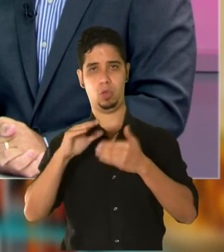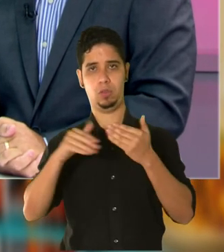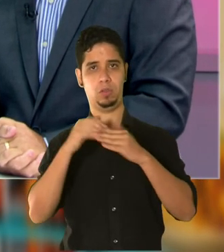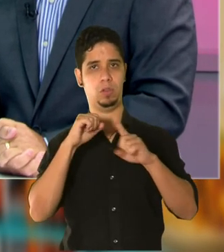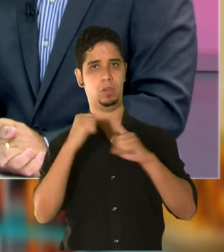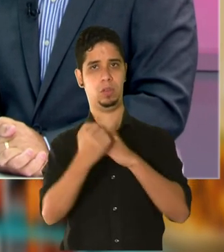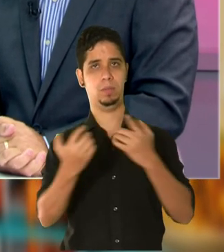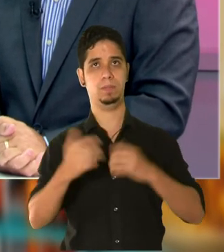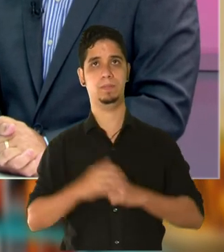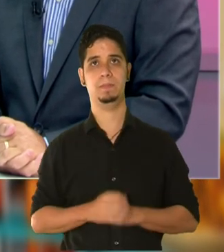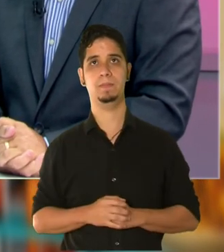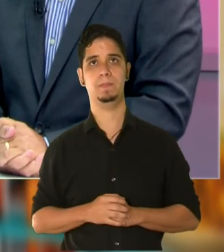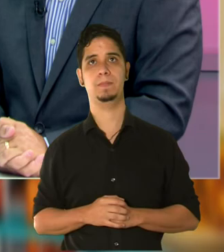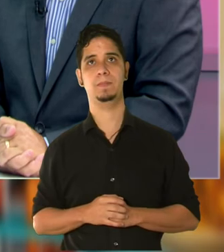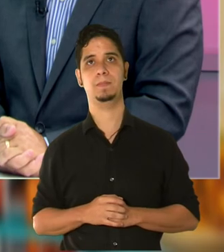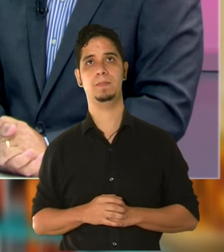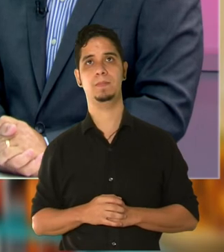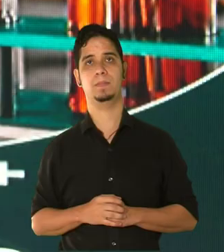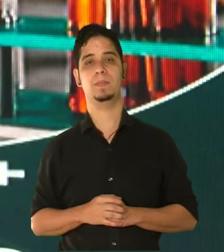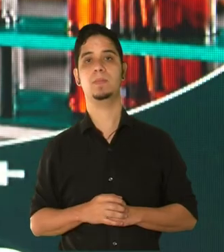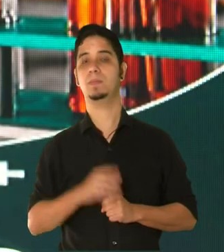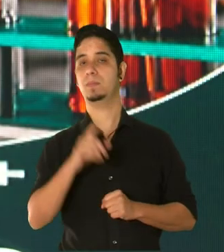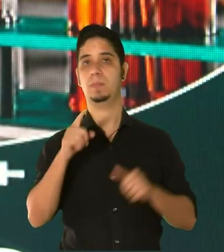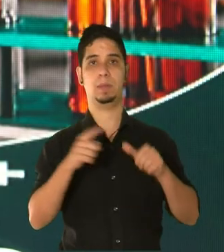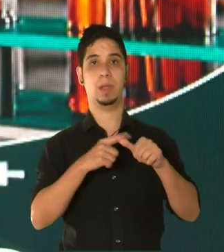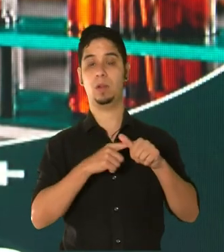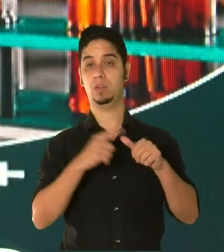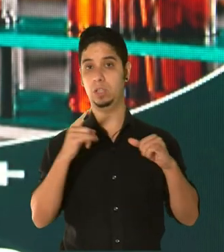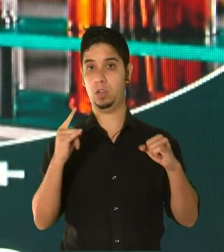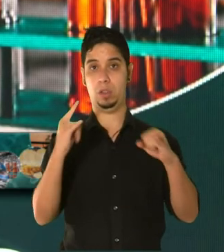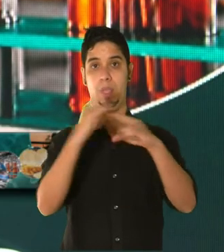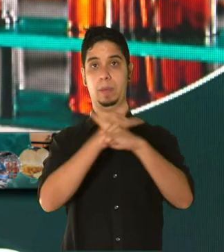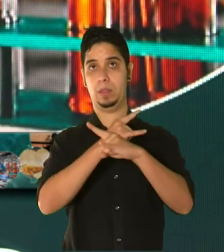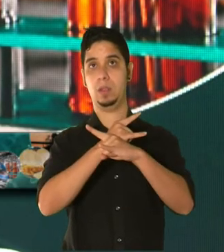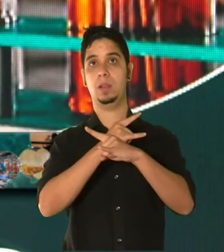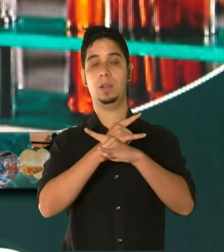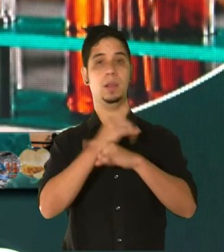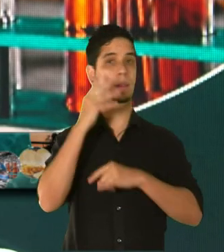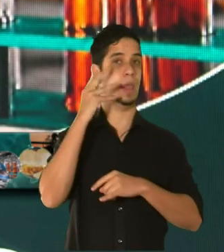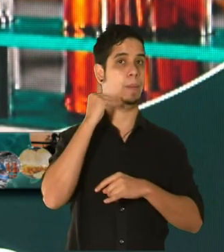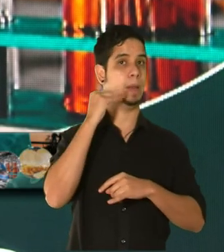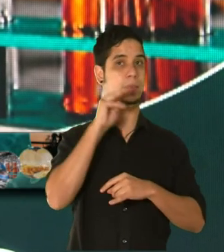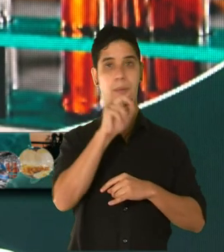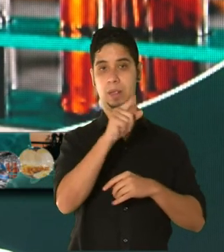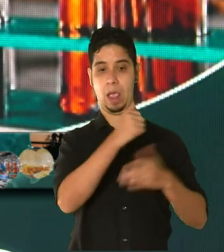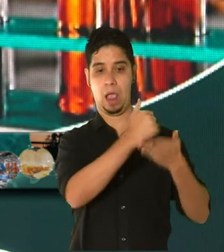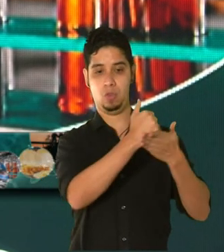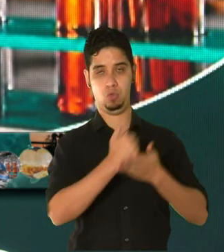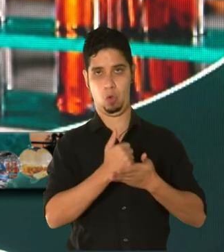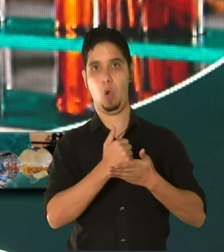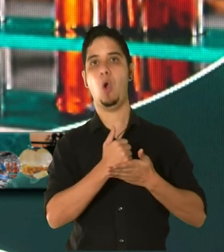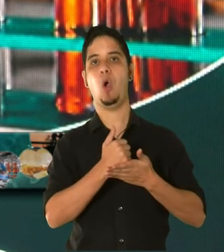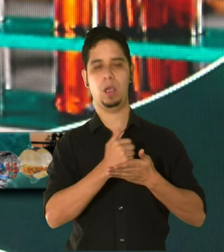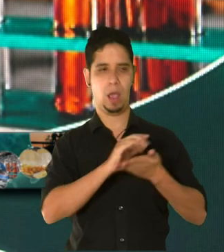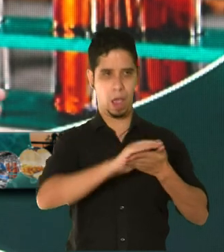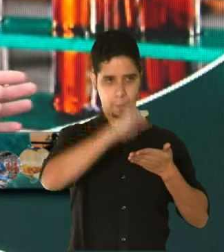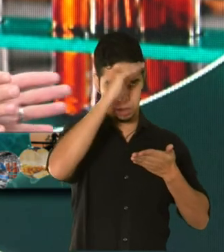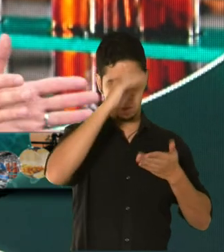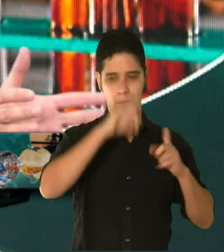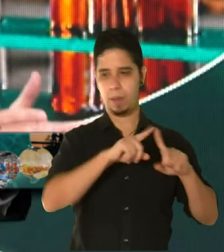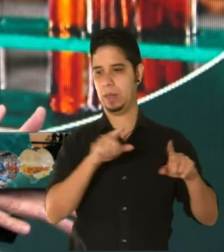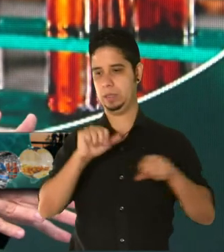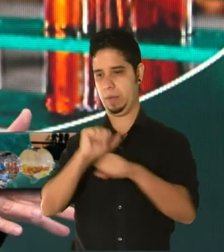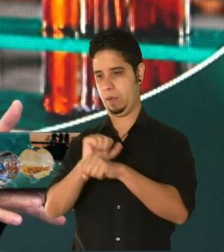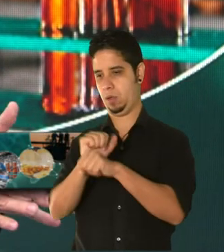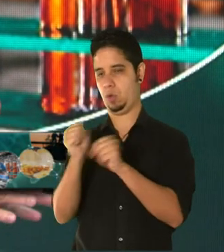en primer lugar irónicamente la experiencia de marías y ayudó para la pandemia desde el punto de vista de que haya